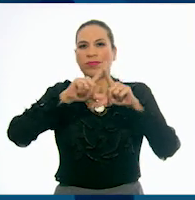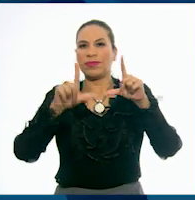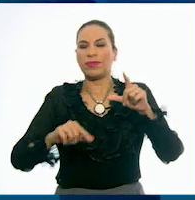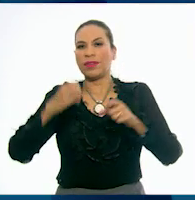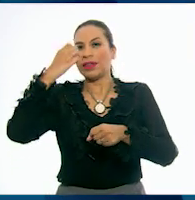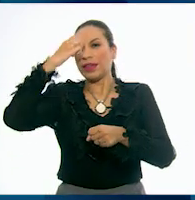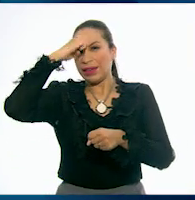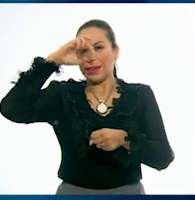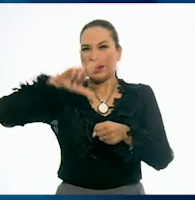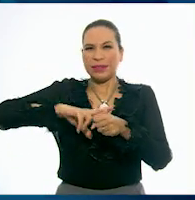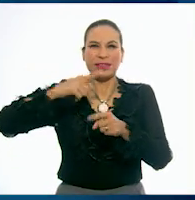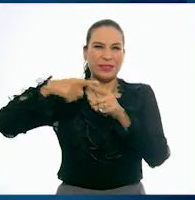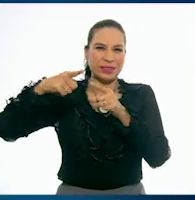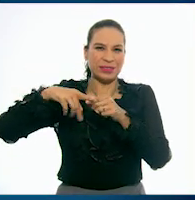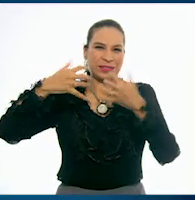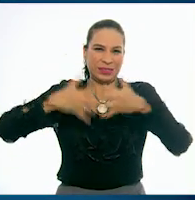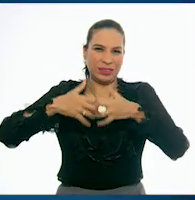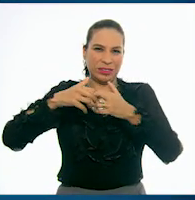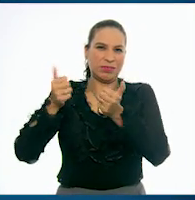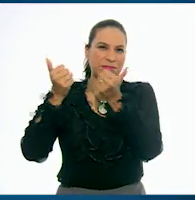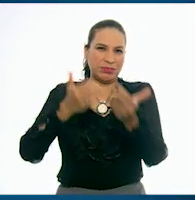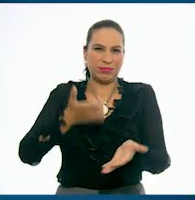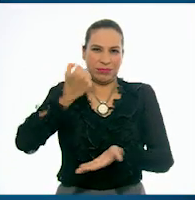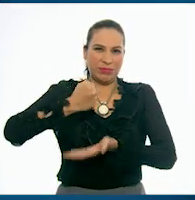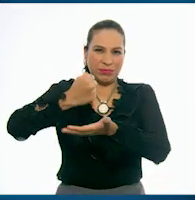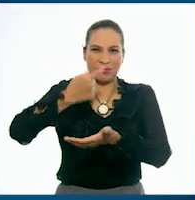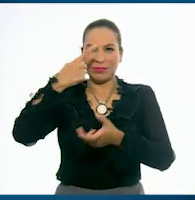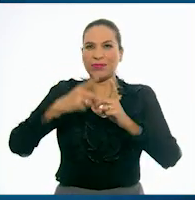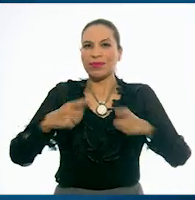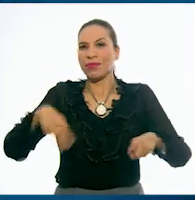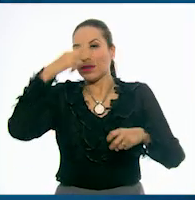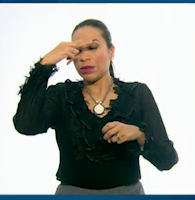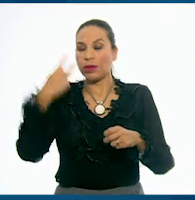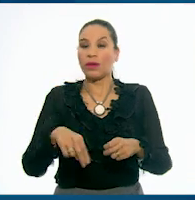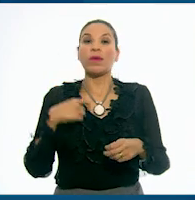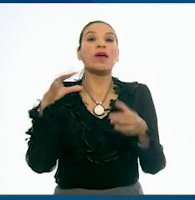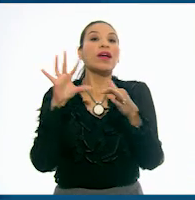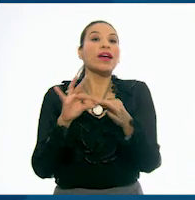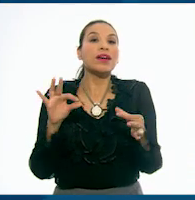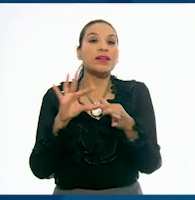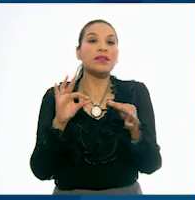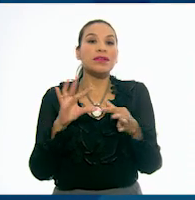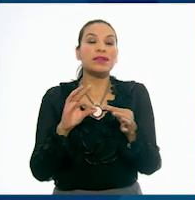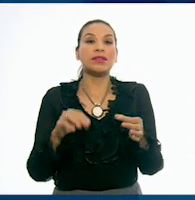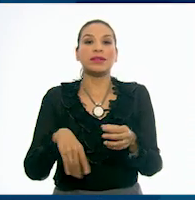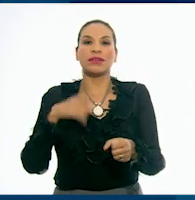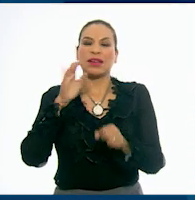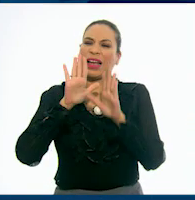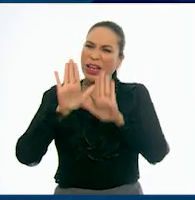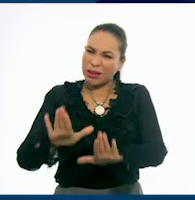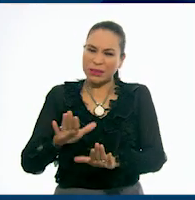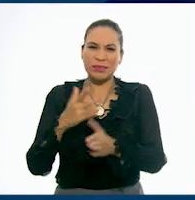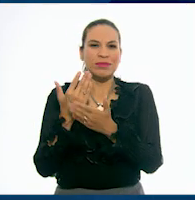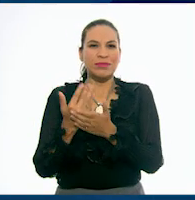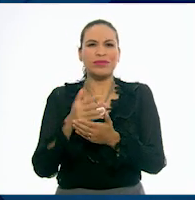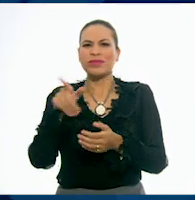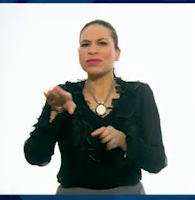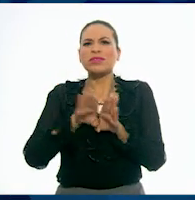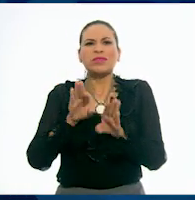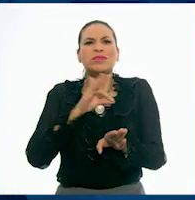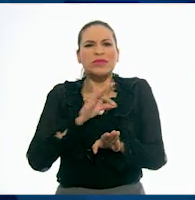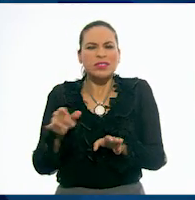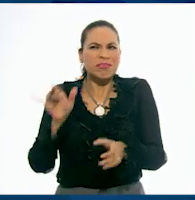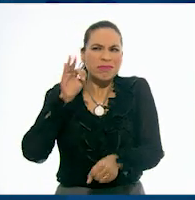empresarios extranjeros invirtieran en el desarrollo de México. A ver, cabe mencionar que las primeras... Agustín, ¿cómo